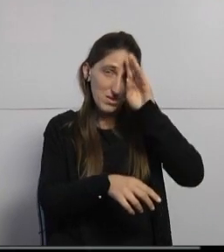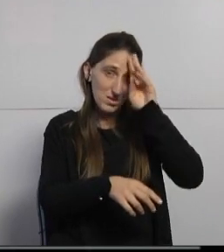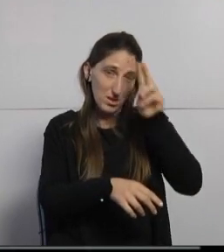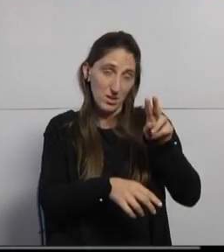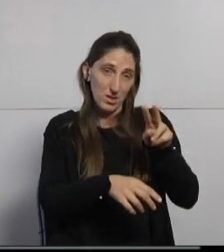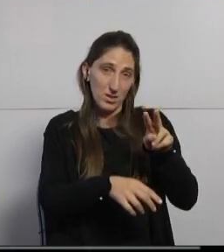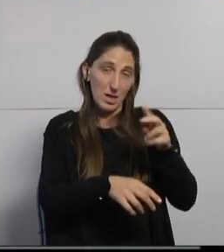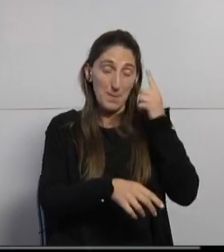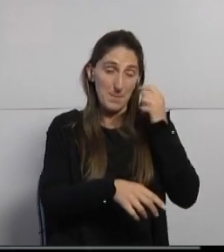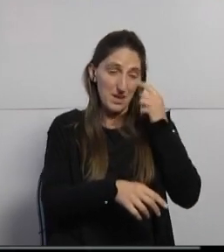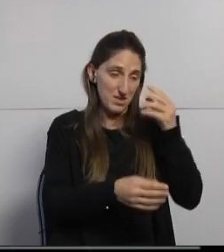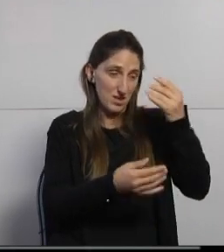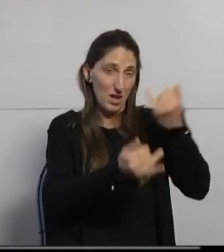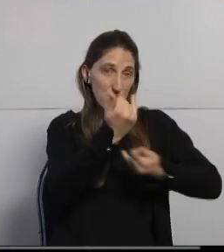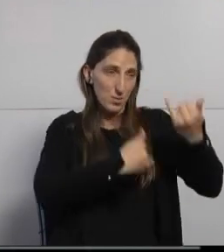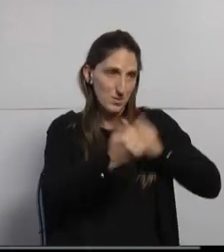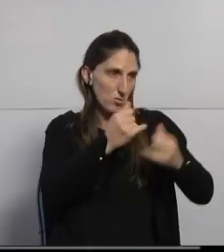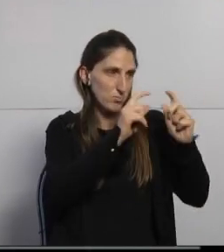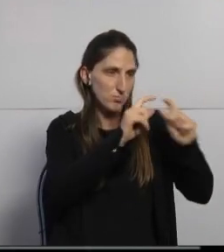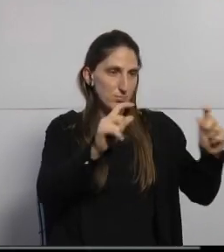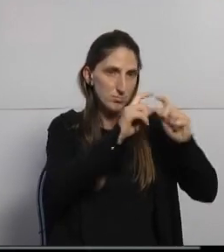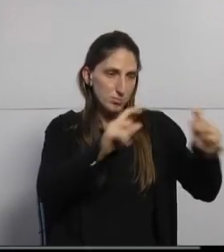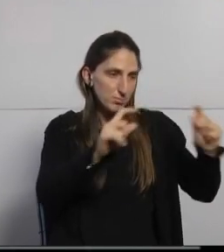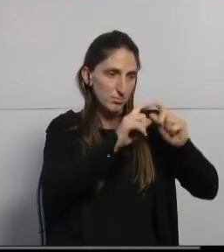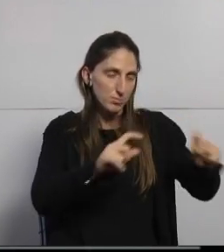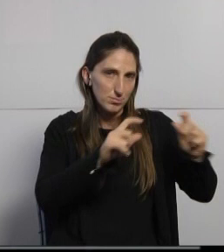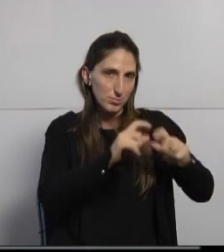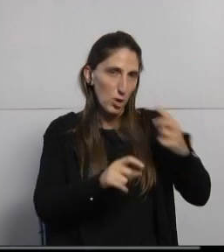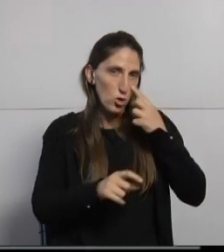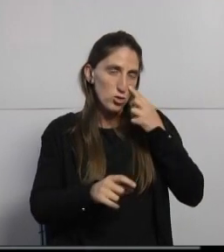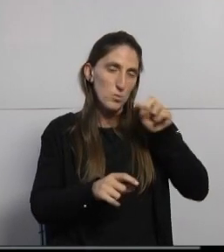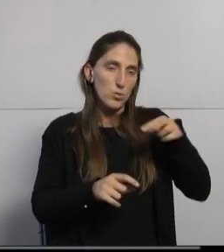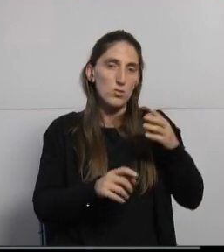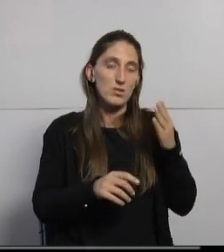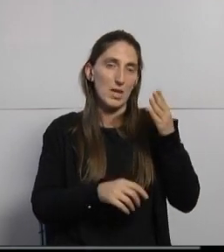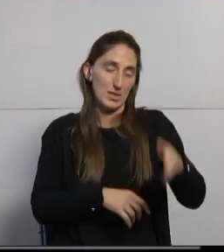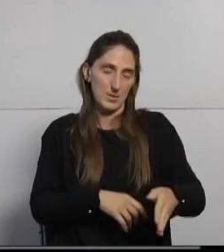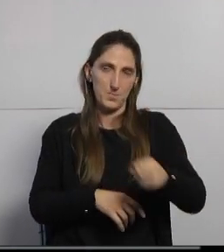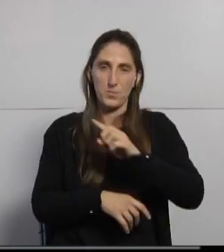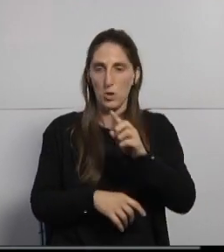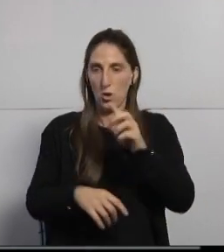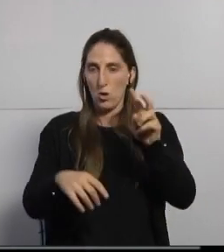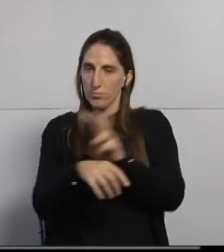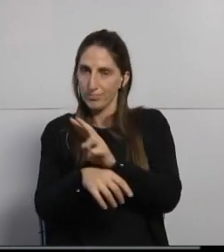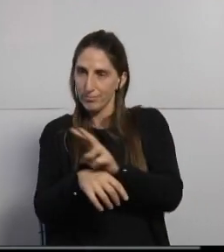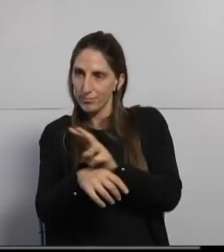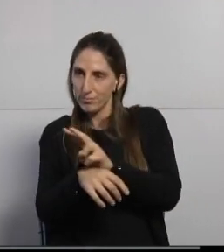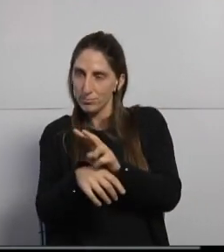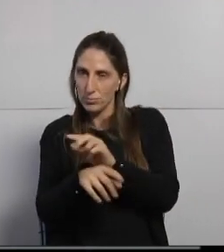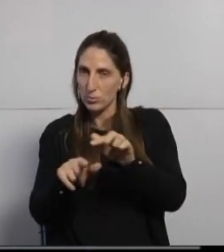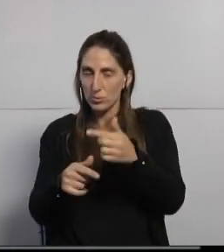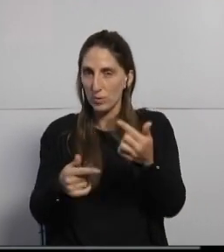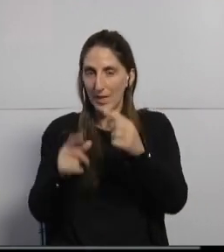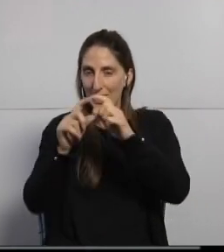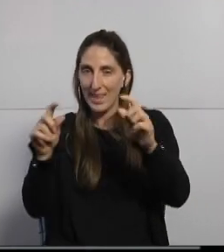través, donde esa experiencia van a ser datos etiquetados, para los cuales conocemos su salida. Aprendizaje no supervisado, donde no tenemos